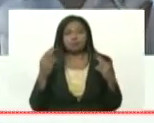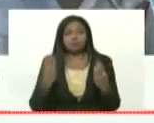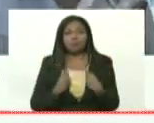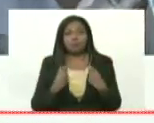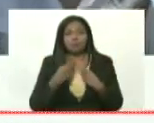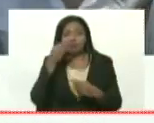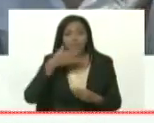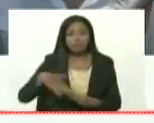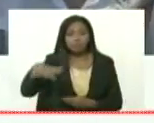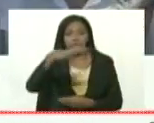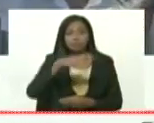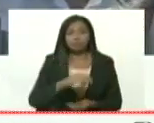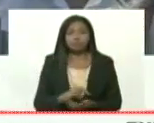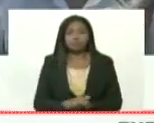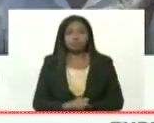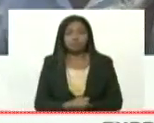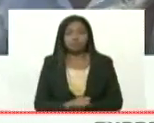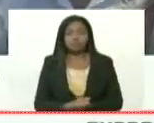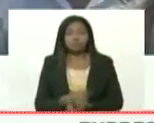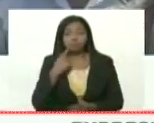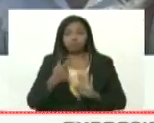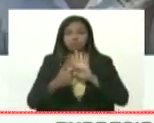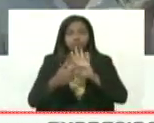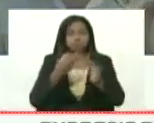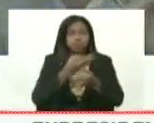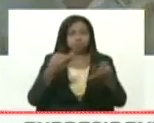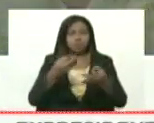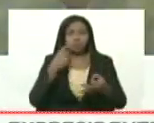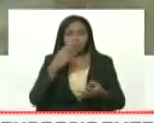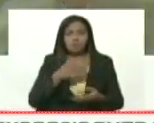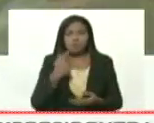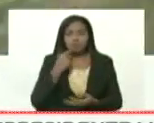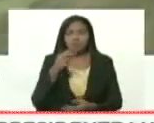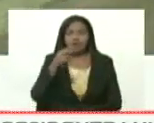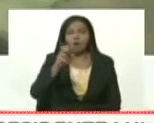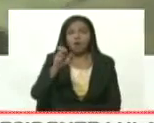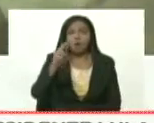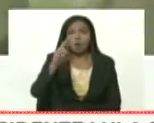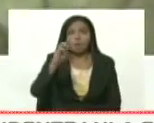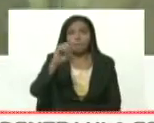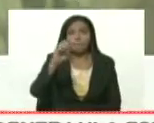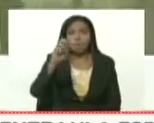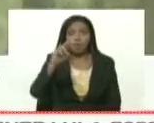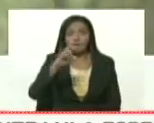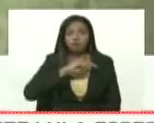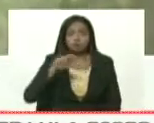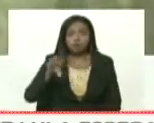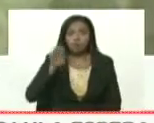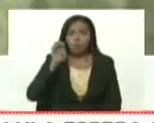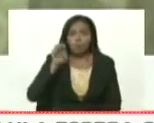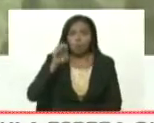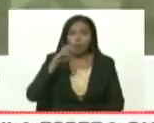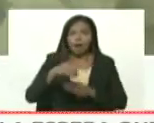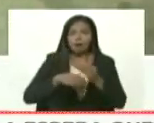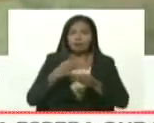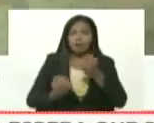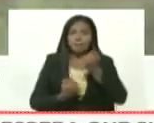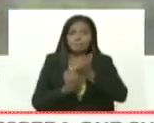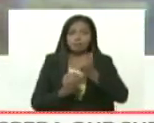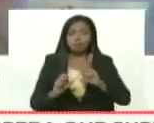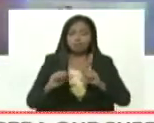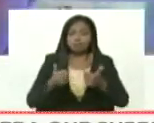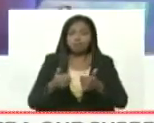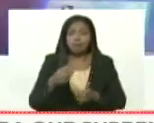del pueblo. Quiero decir gran que, ejemplo. Que esta hormona que nosotros extraímos fue producto de, es la base fundamental